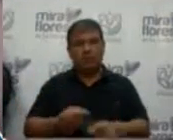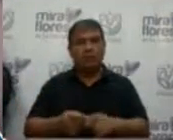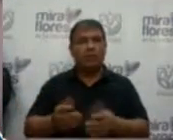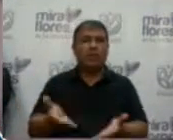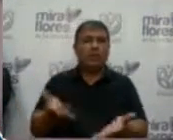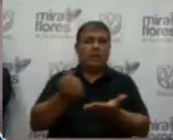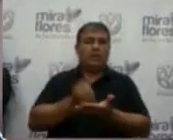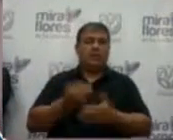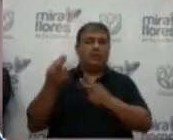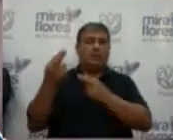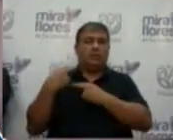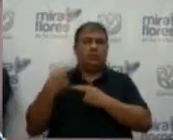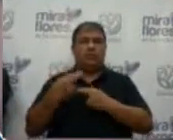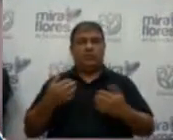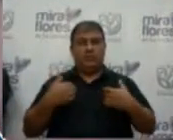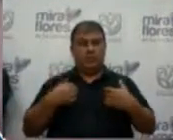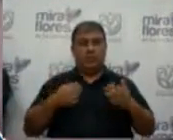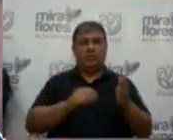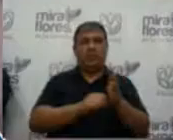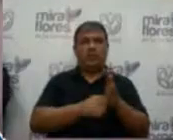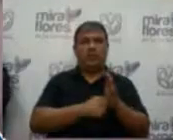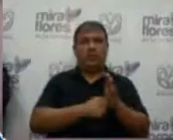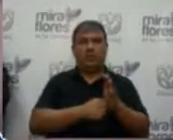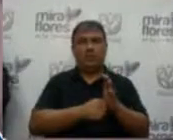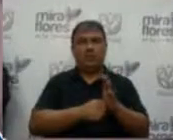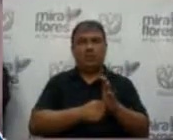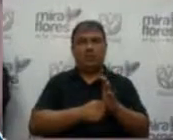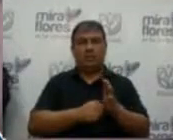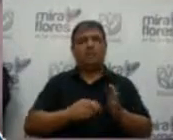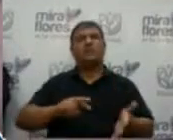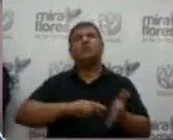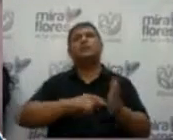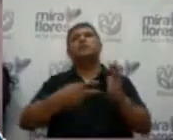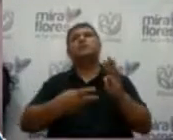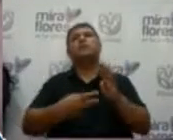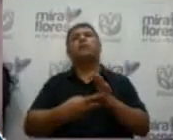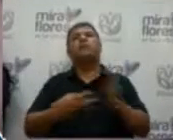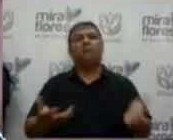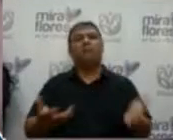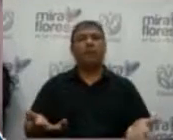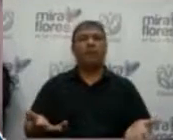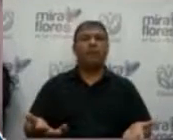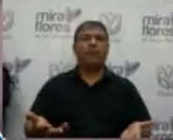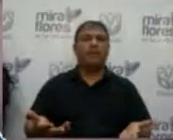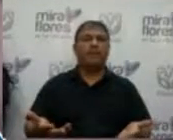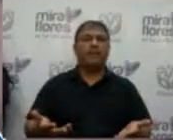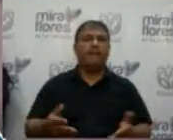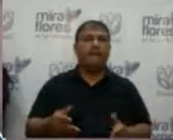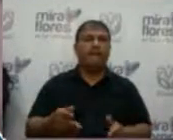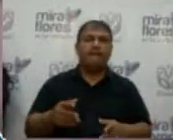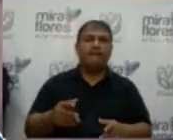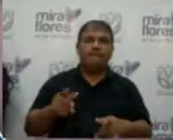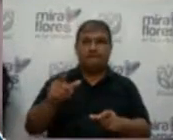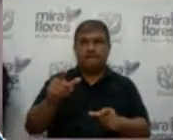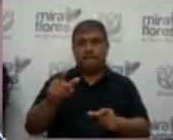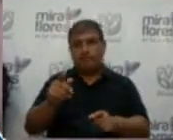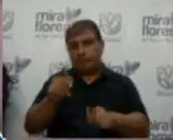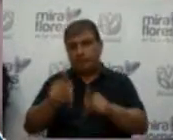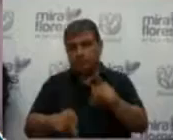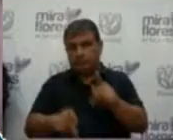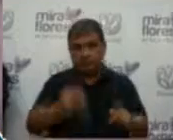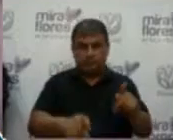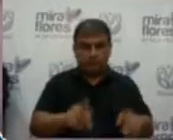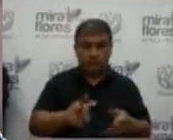una responsabilidad de tener una llave quiere decir que las personas están